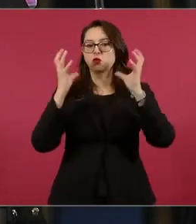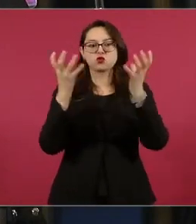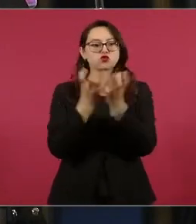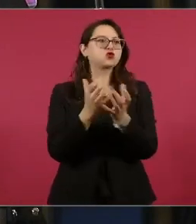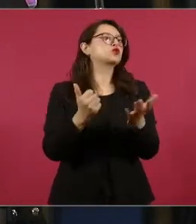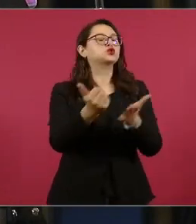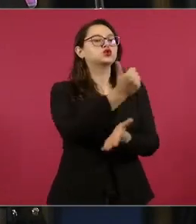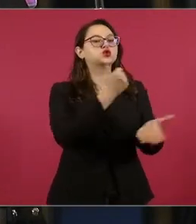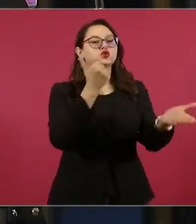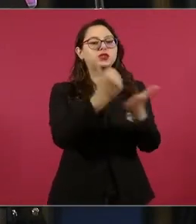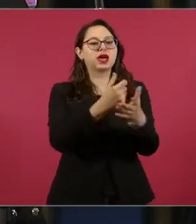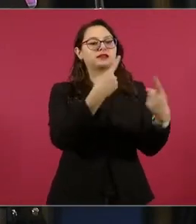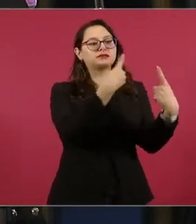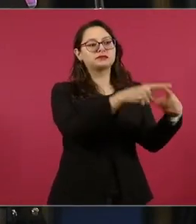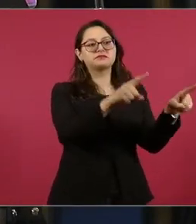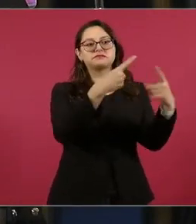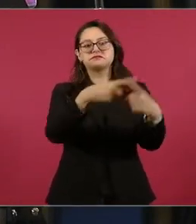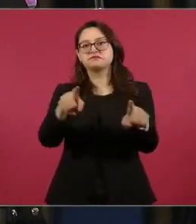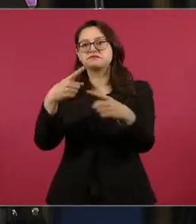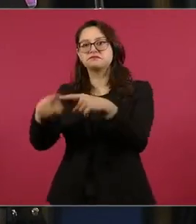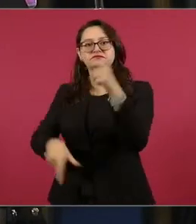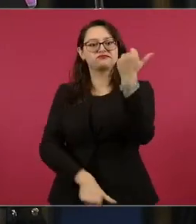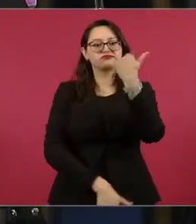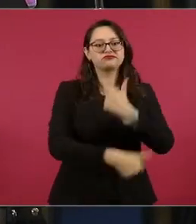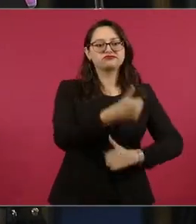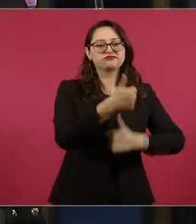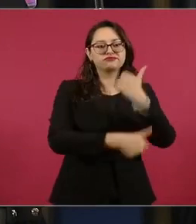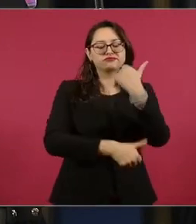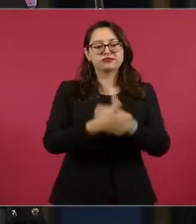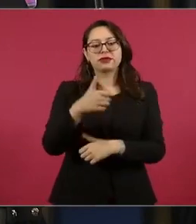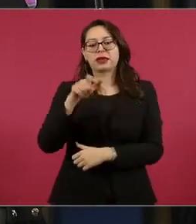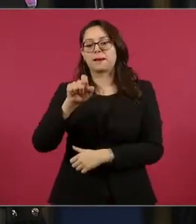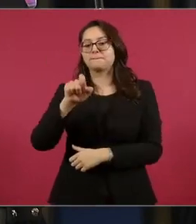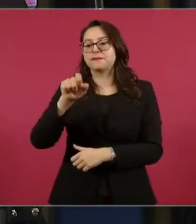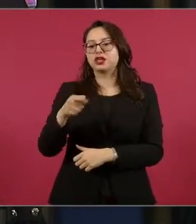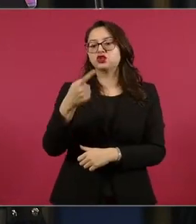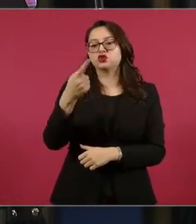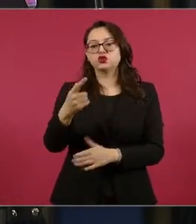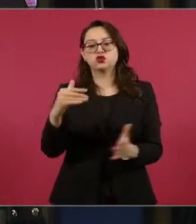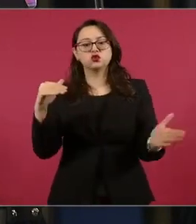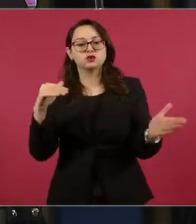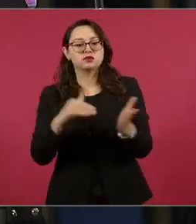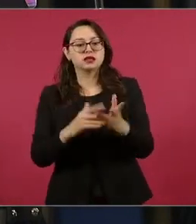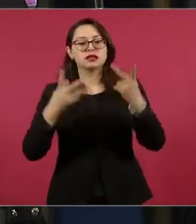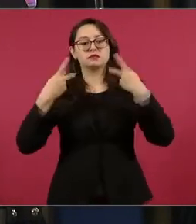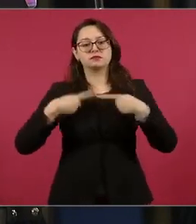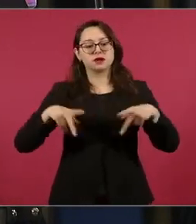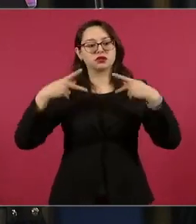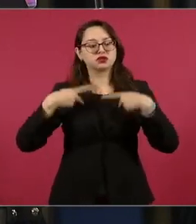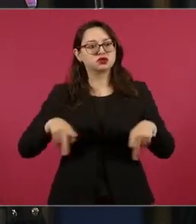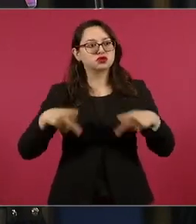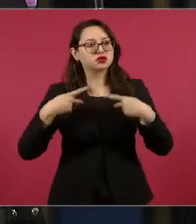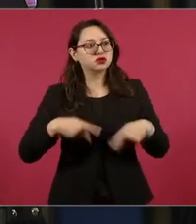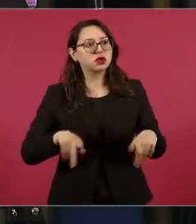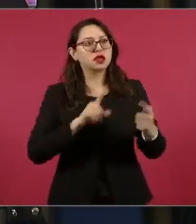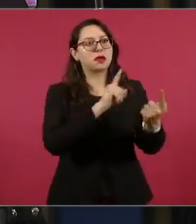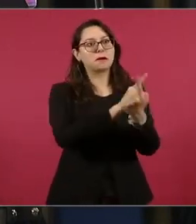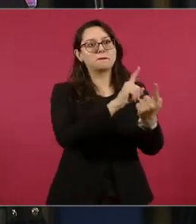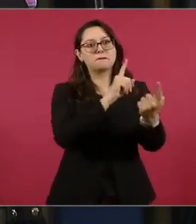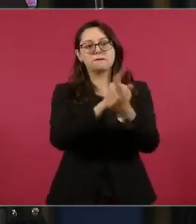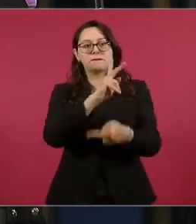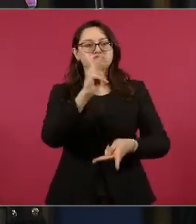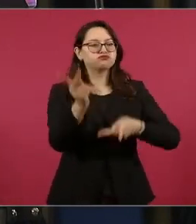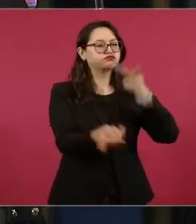mundo se entrevistó a cerca de 21,000 residentes de todas las ciudades de todo el mundo